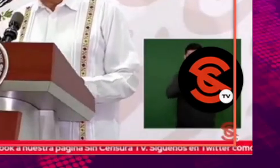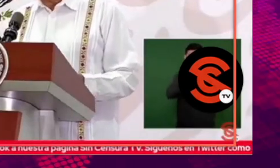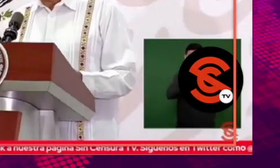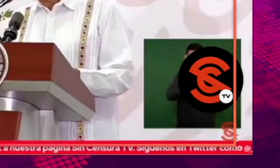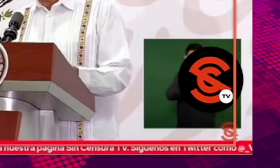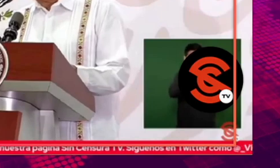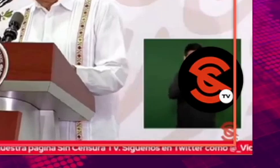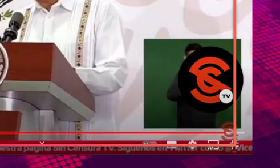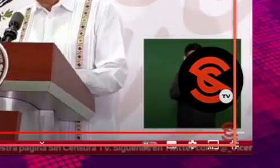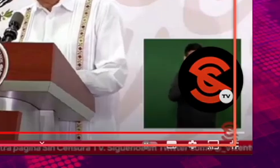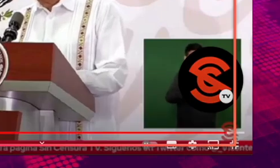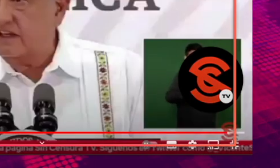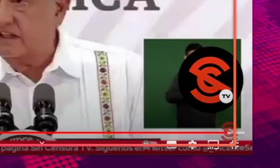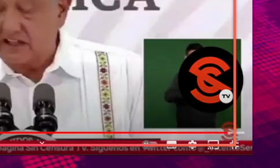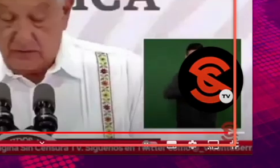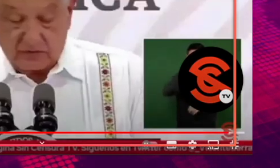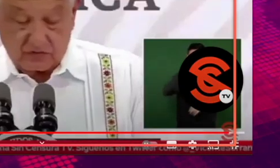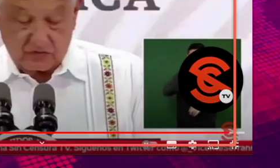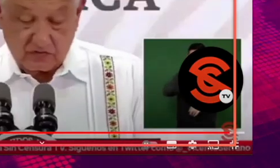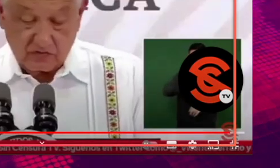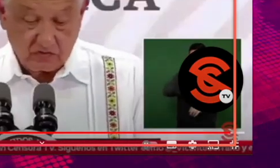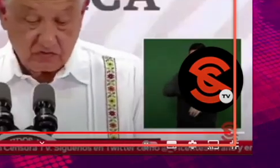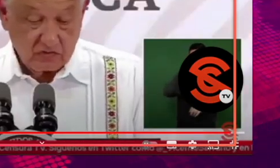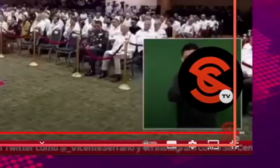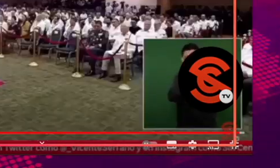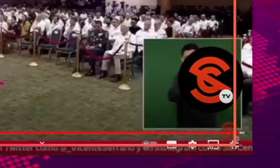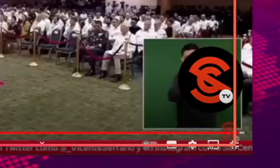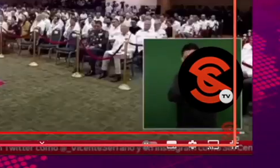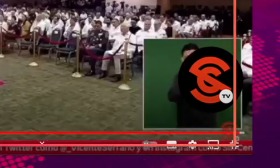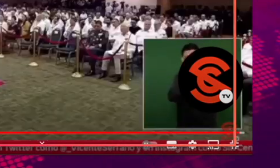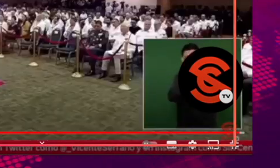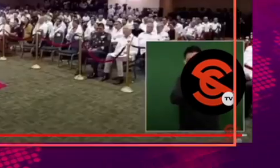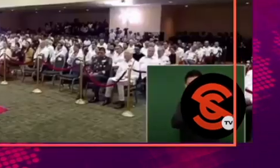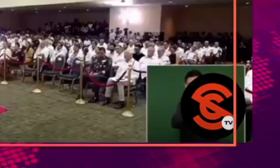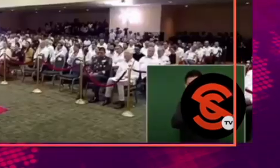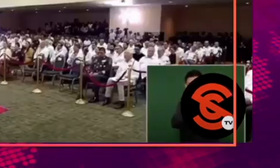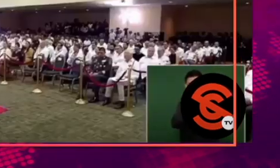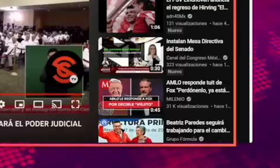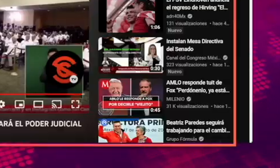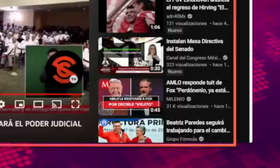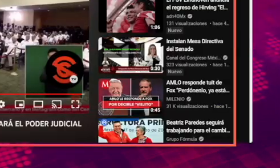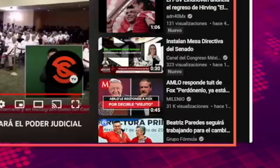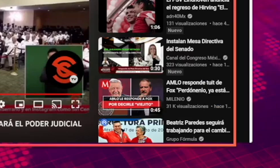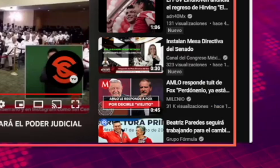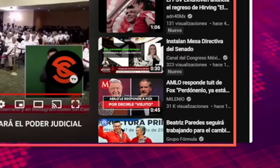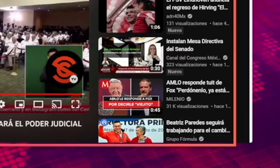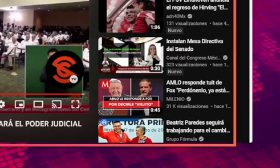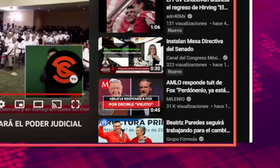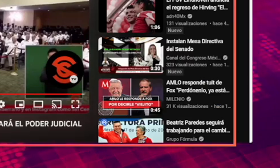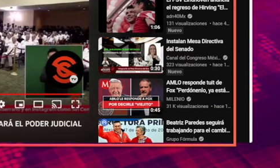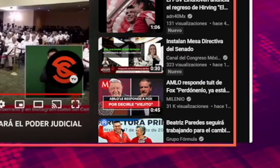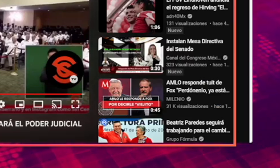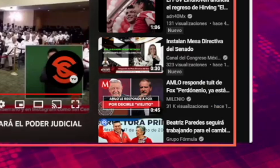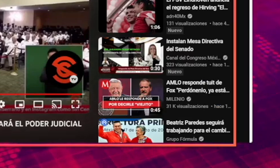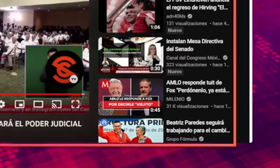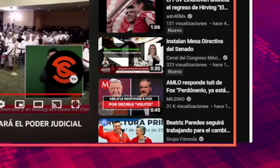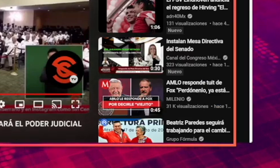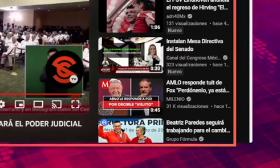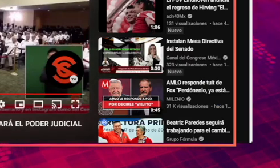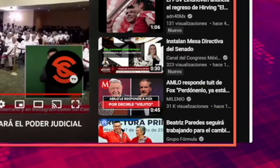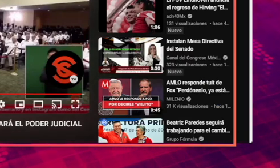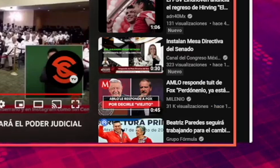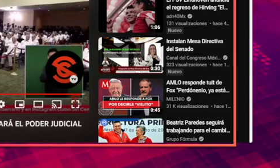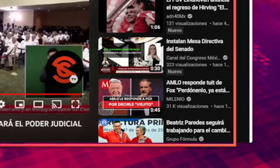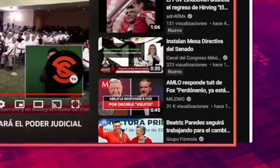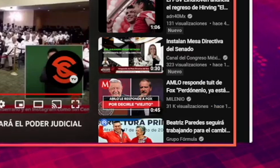de intereses delictivos Y bueno pues aquí están las declaraciones el presidente López Obrador muy